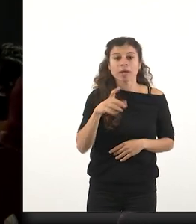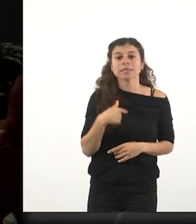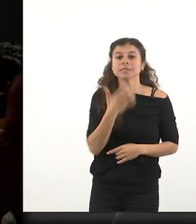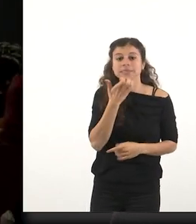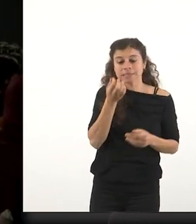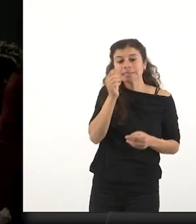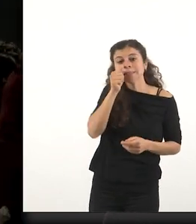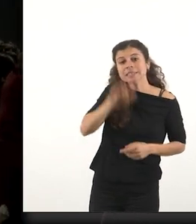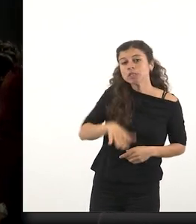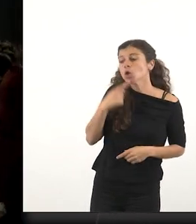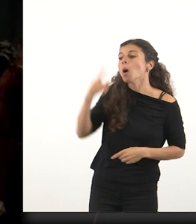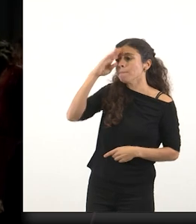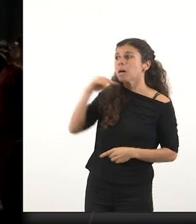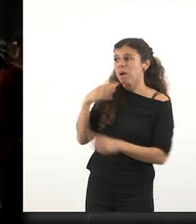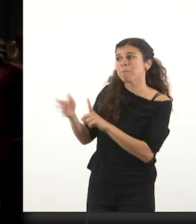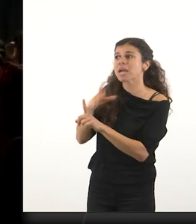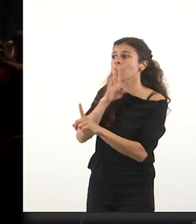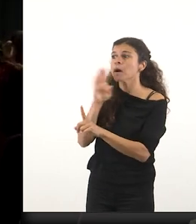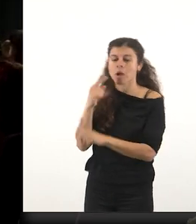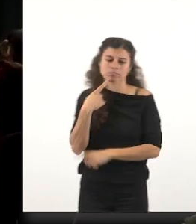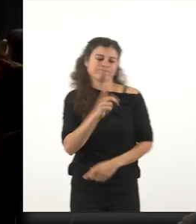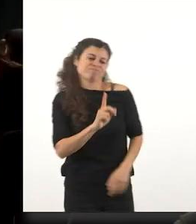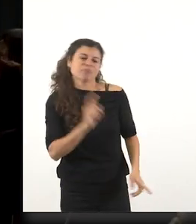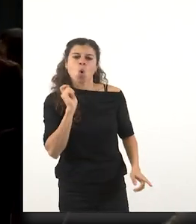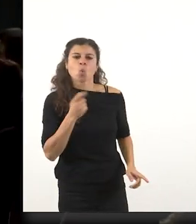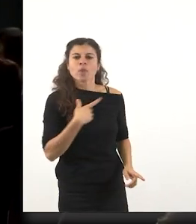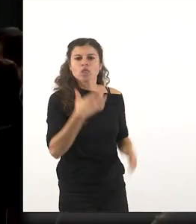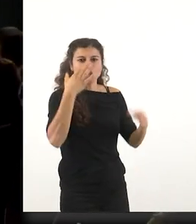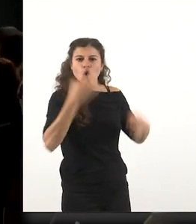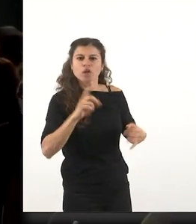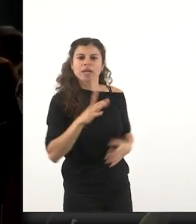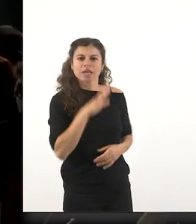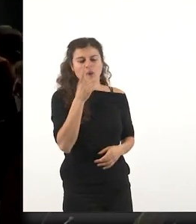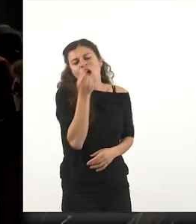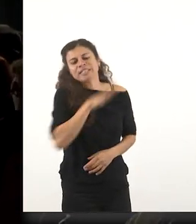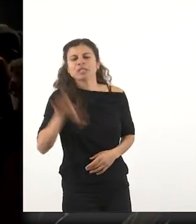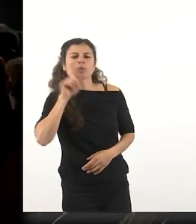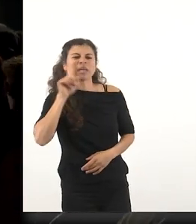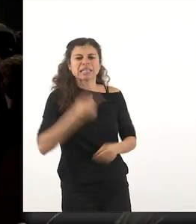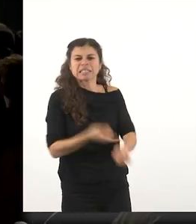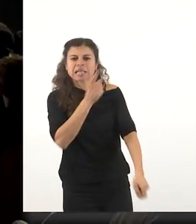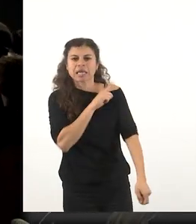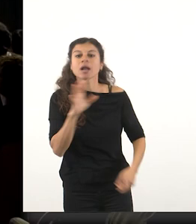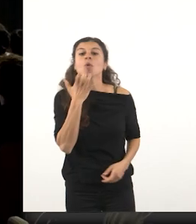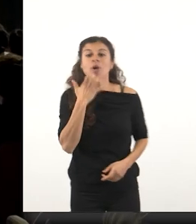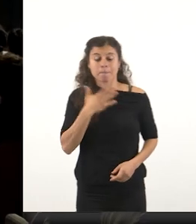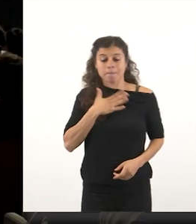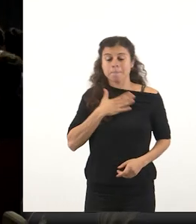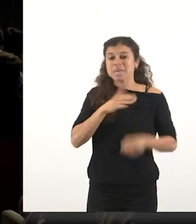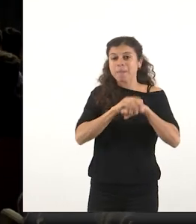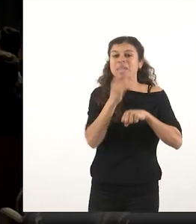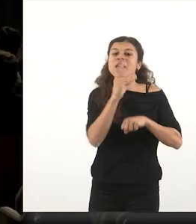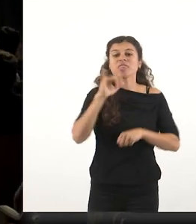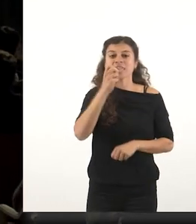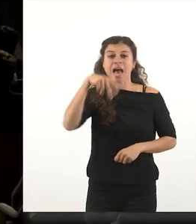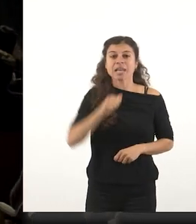madre, no le creen. Dicen que es cosa de niños, que los niños mienten, que exageran. O que lo que es peor aún, la hija de mi amiga Diana con síndrome de Down, que le dice a